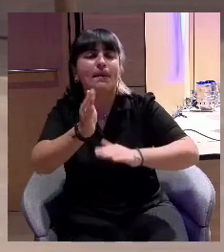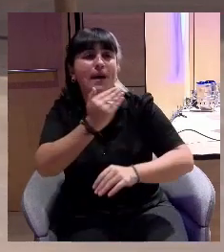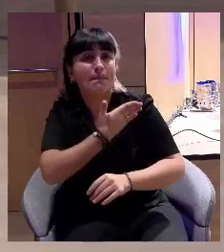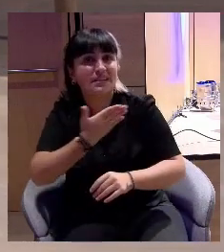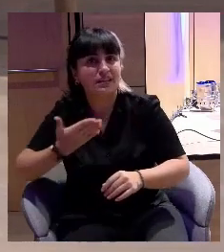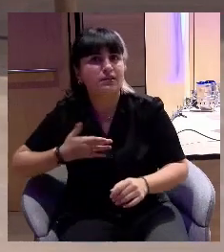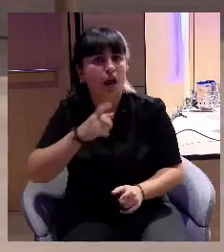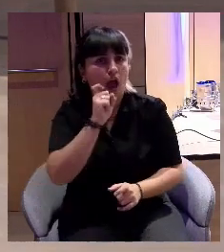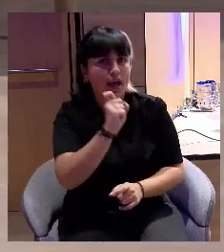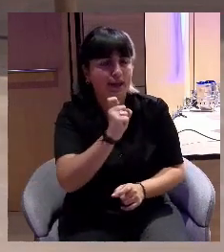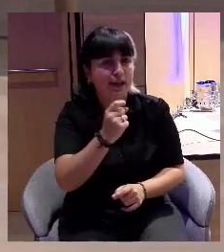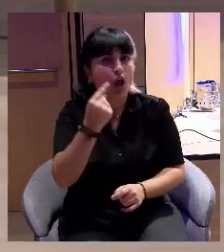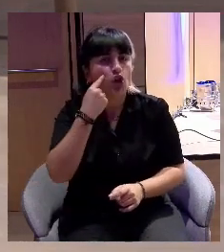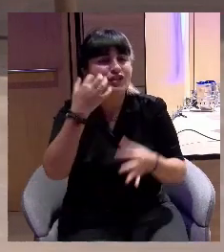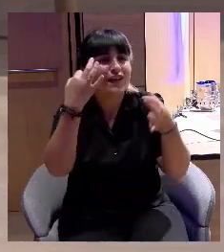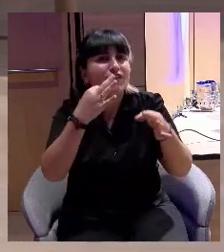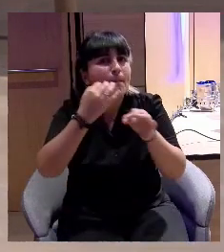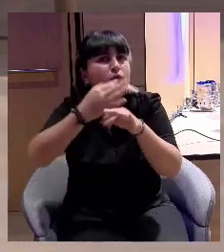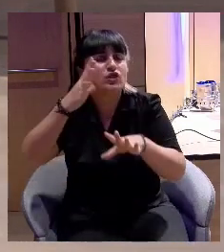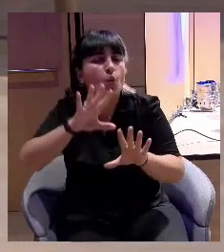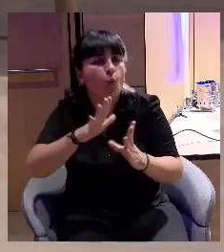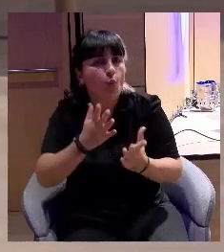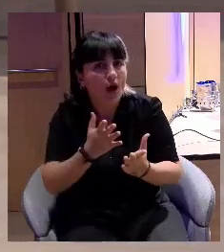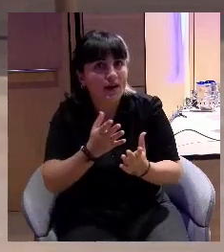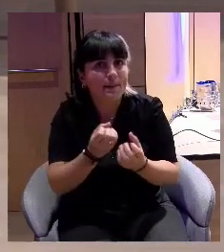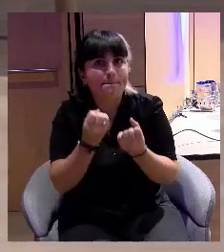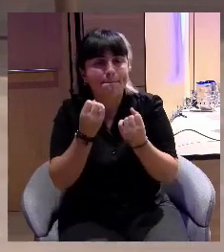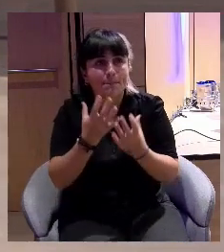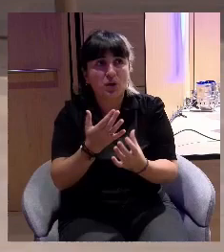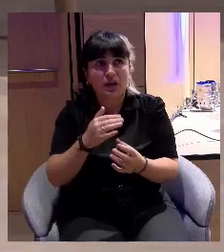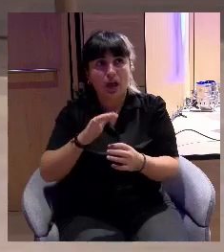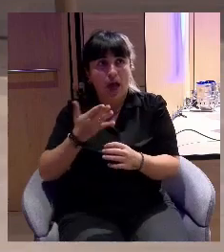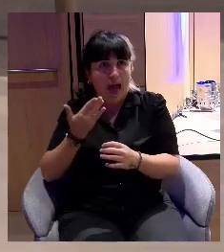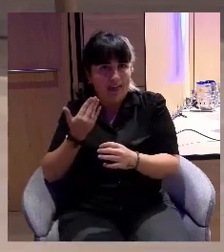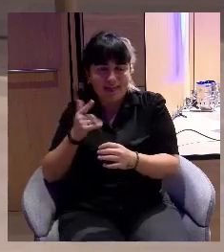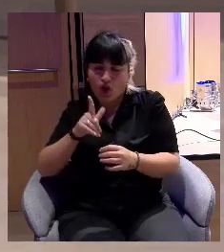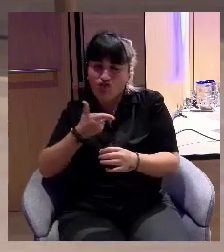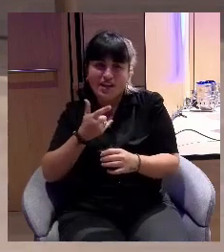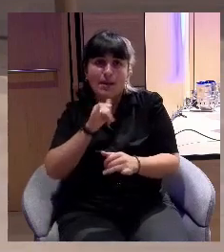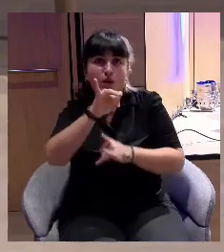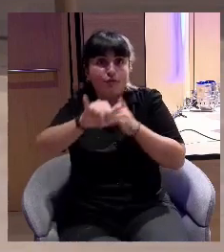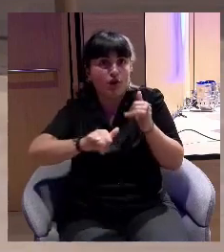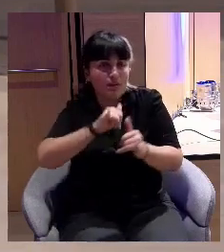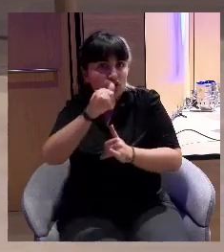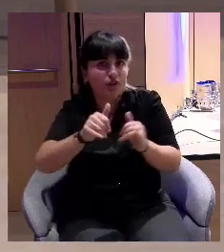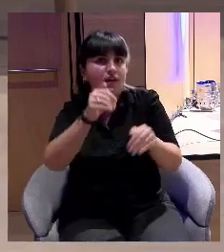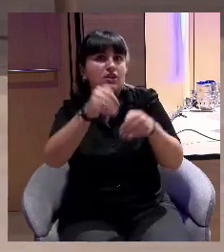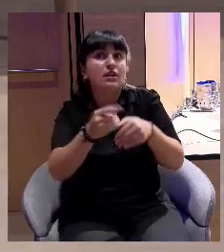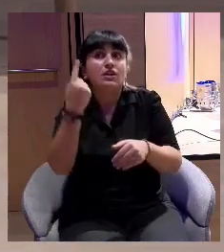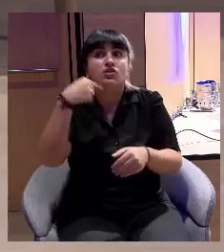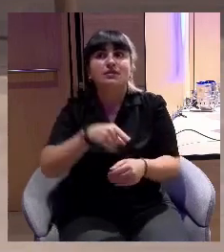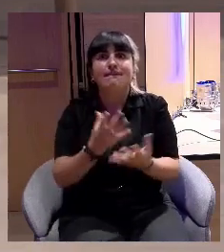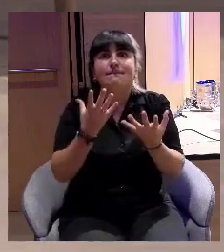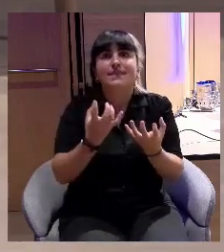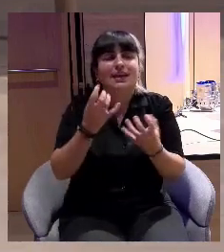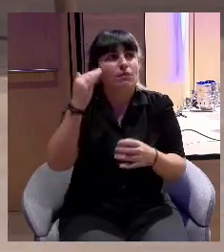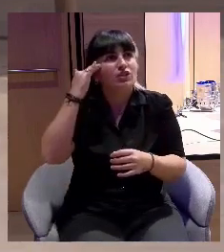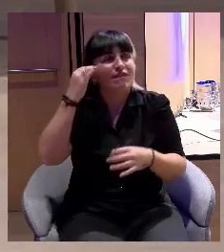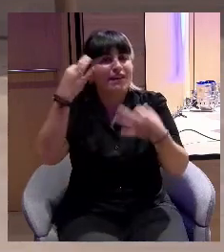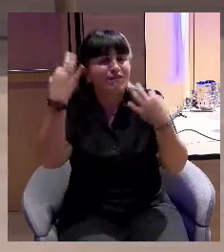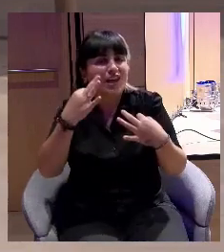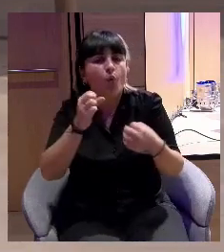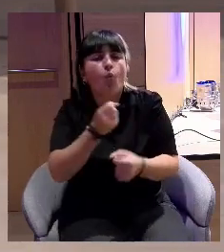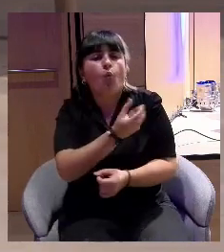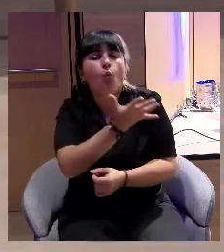nos daba como las manos y el tiempo para salir antes de elecciones. Entonces nos replanteamos y dijimos, ok, candidatos no